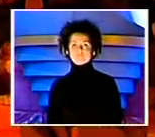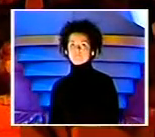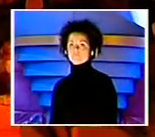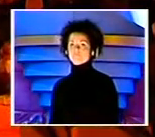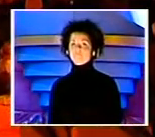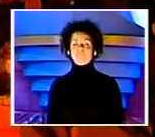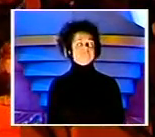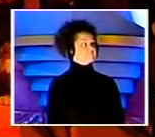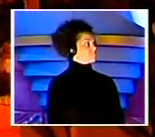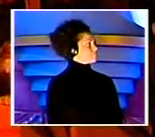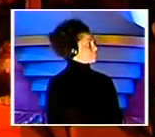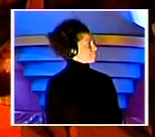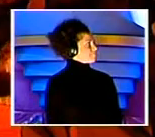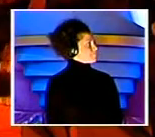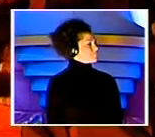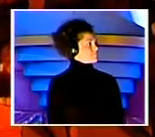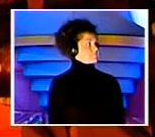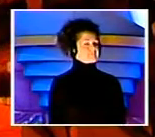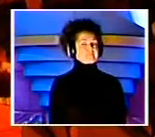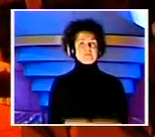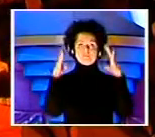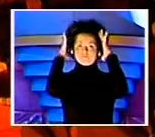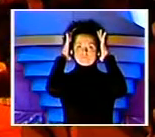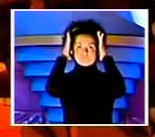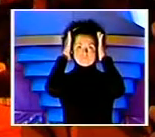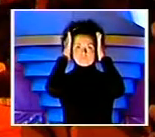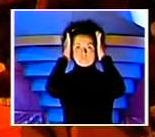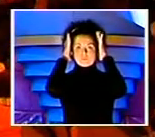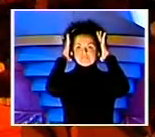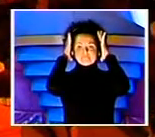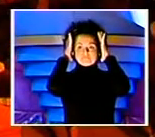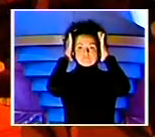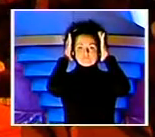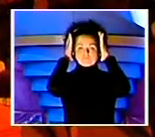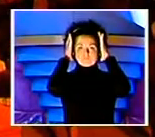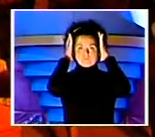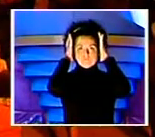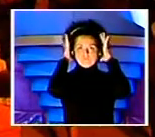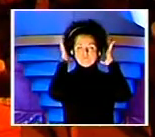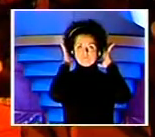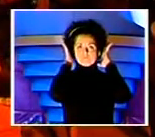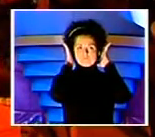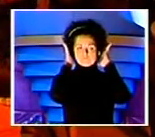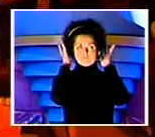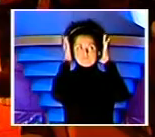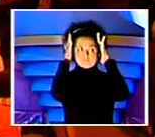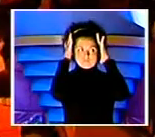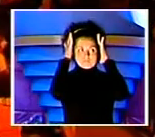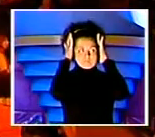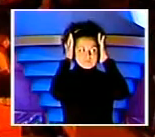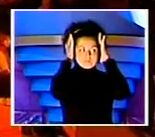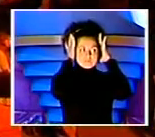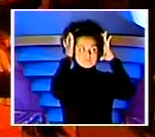pues también apuestan a ellos. Son murga ganadora siempre, son a Filarmónica, además de vestuario, porque tienen un